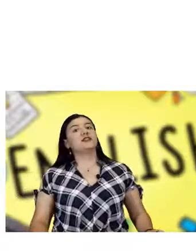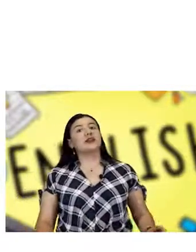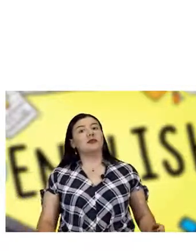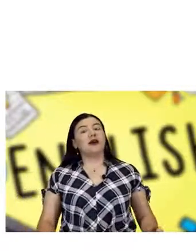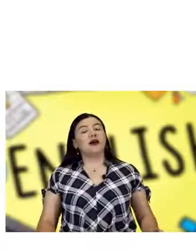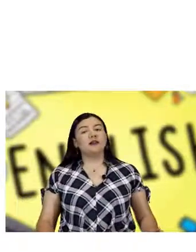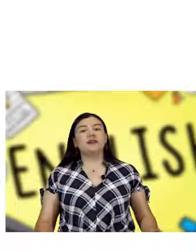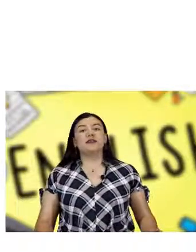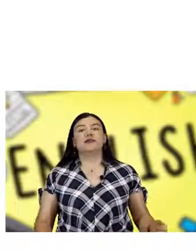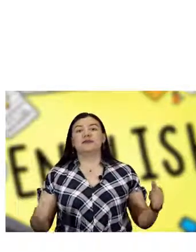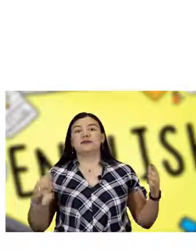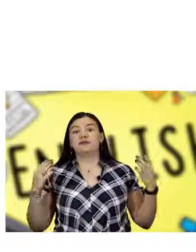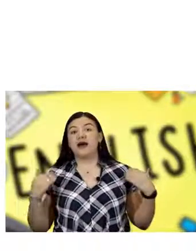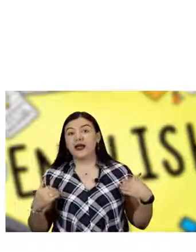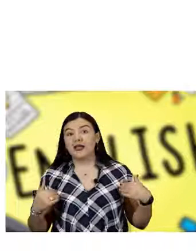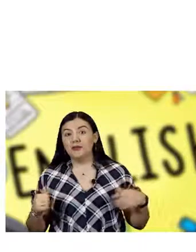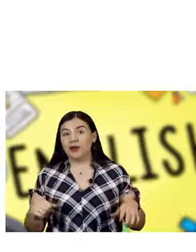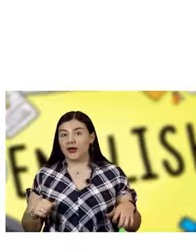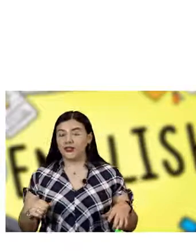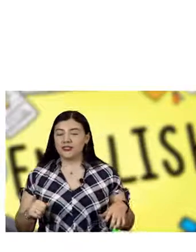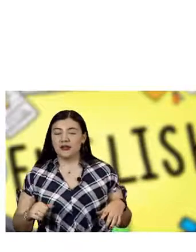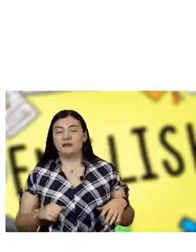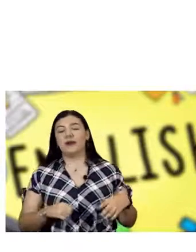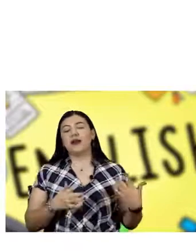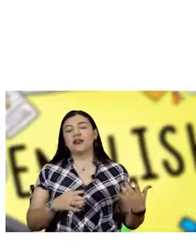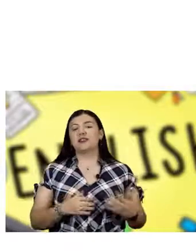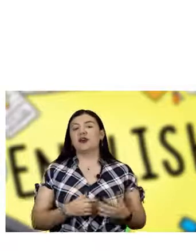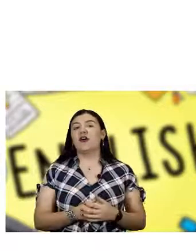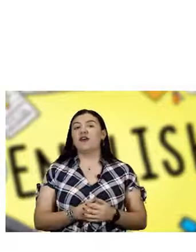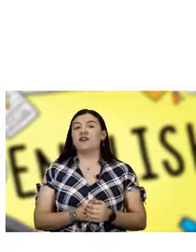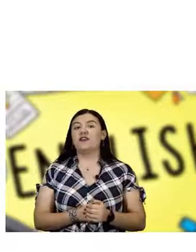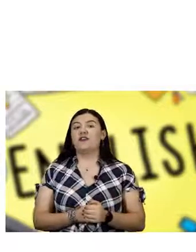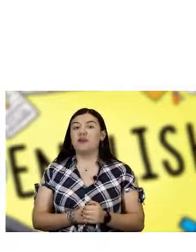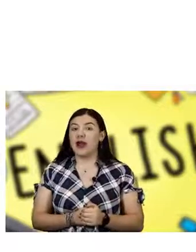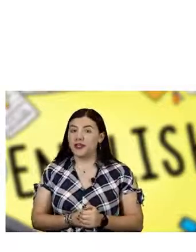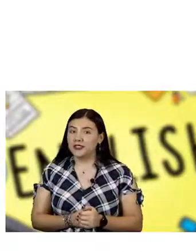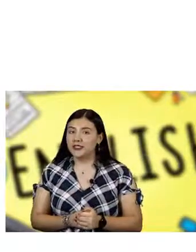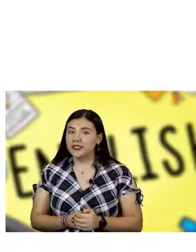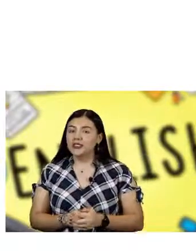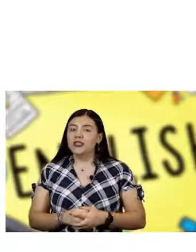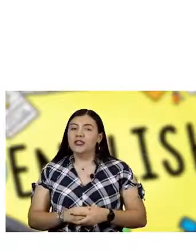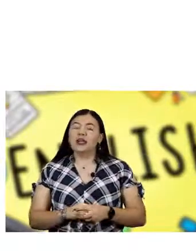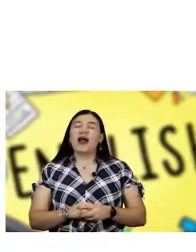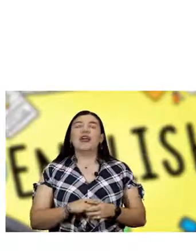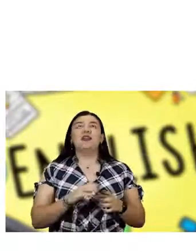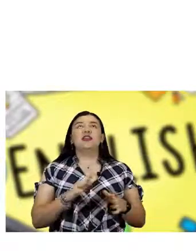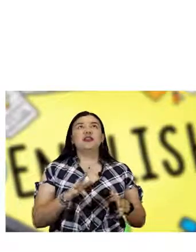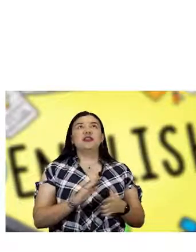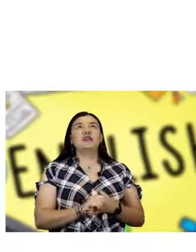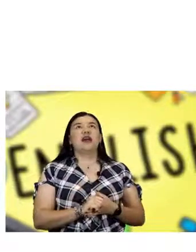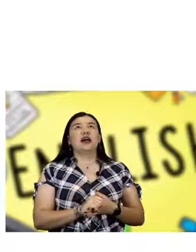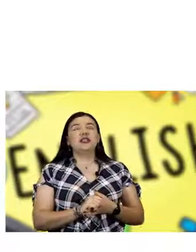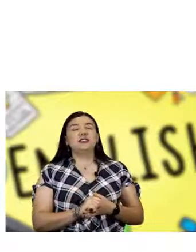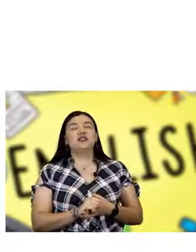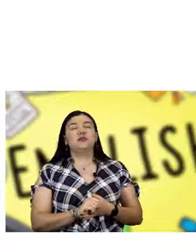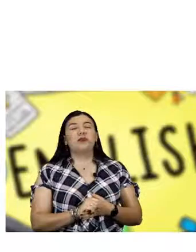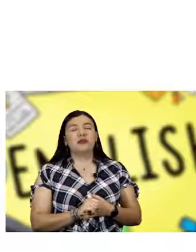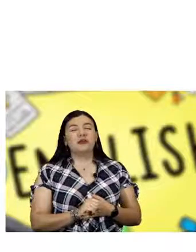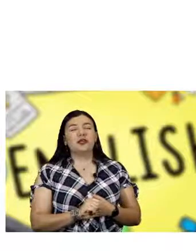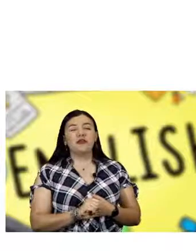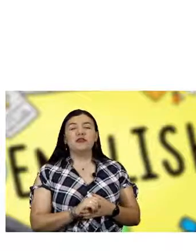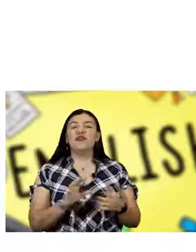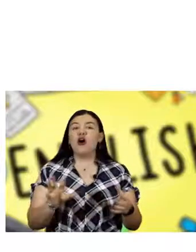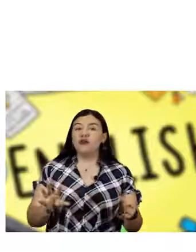we're going to talk about body parts. Parts of your body. I know that you guys,